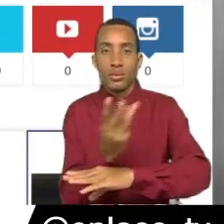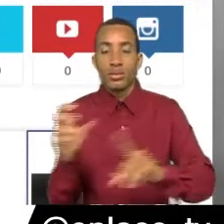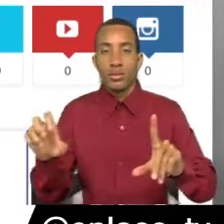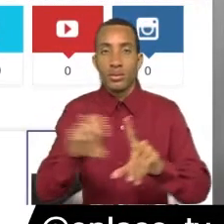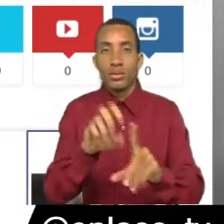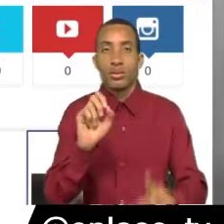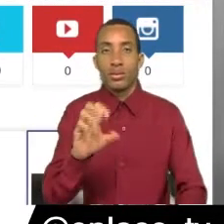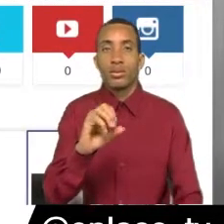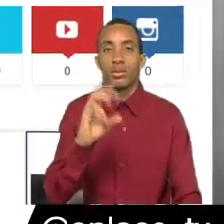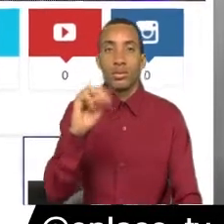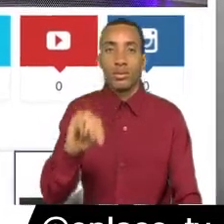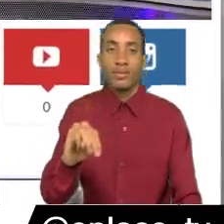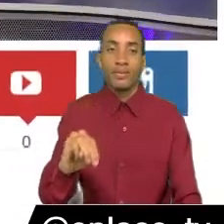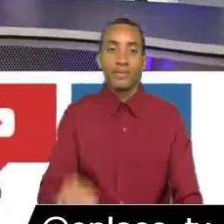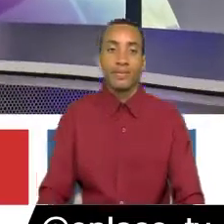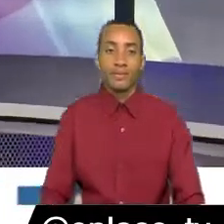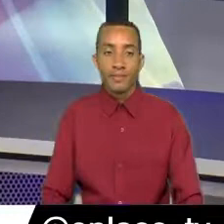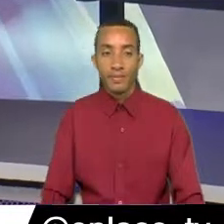www.enlacetelevisión.com.